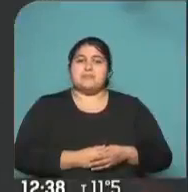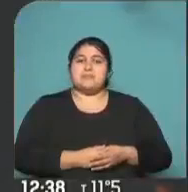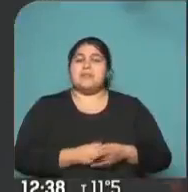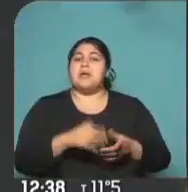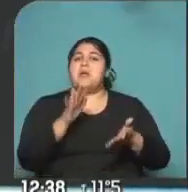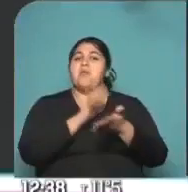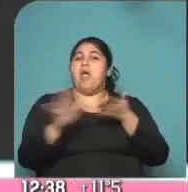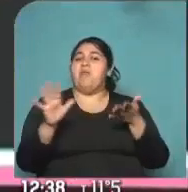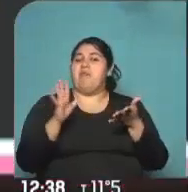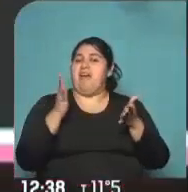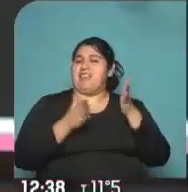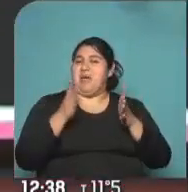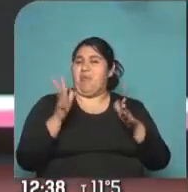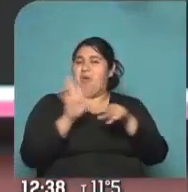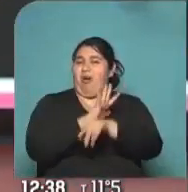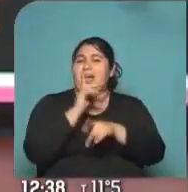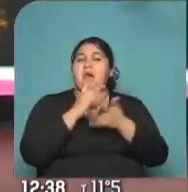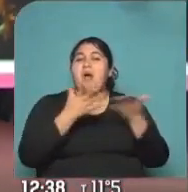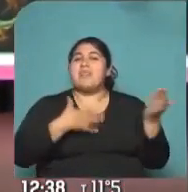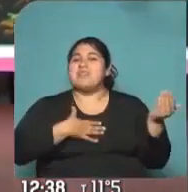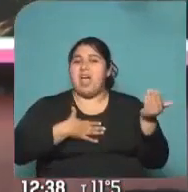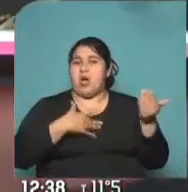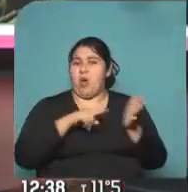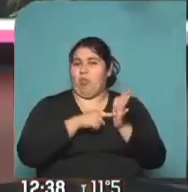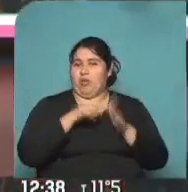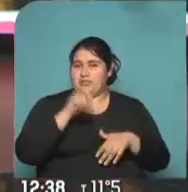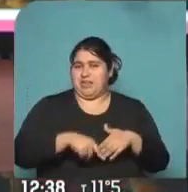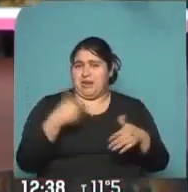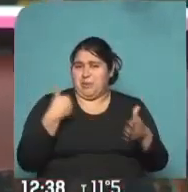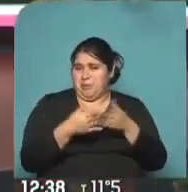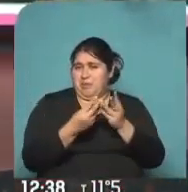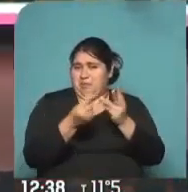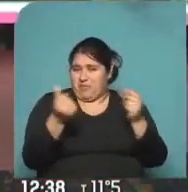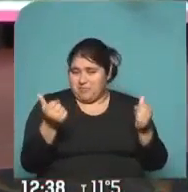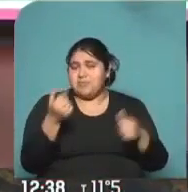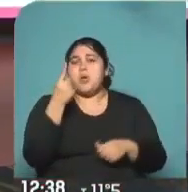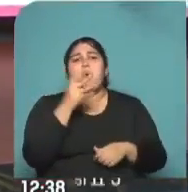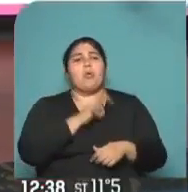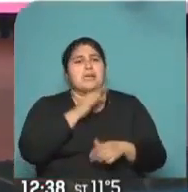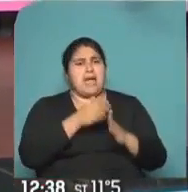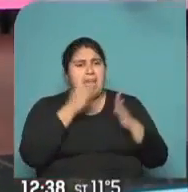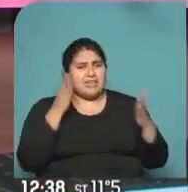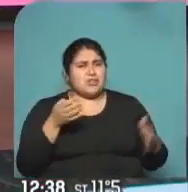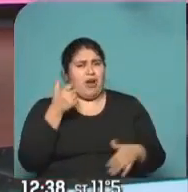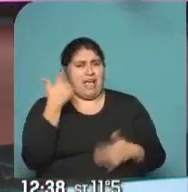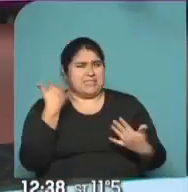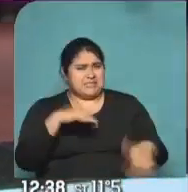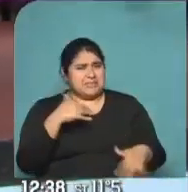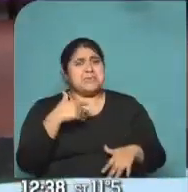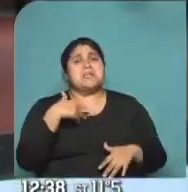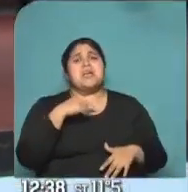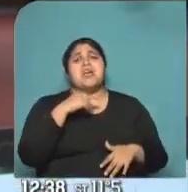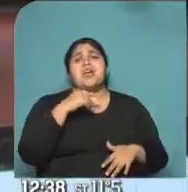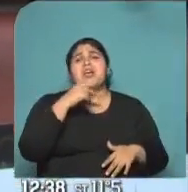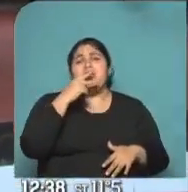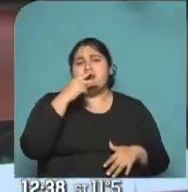Una nueva edición del Festival y del Mundial de Tango de Buenos Aires está llegando a su fin en un año en el que hubo 744 parejas